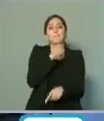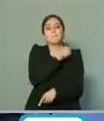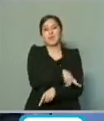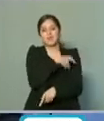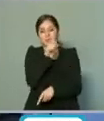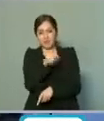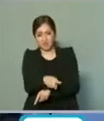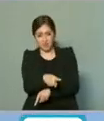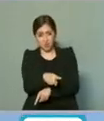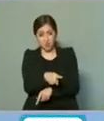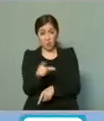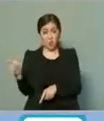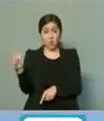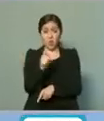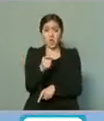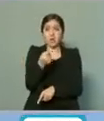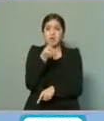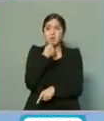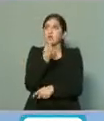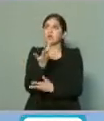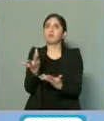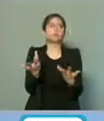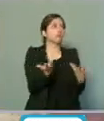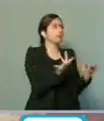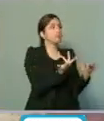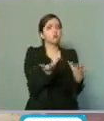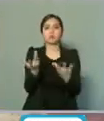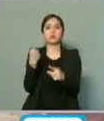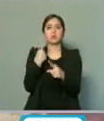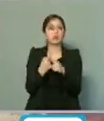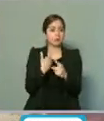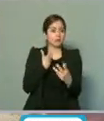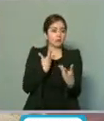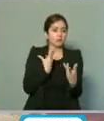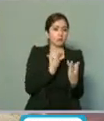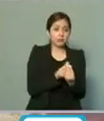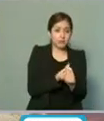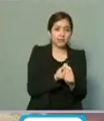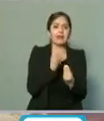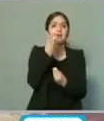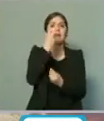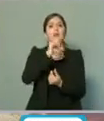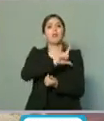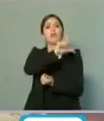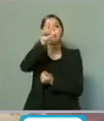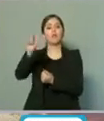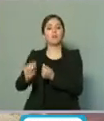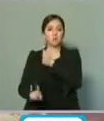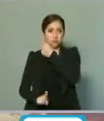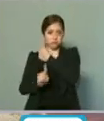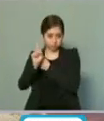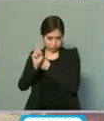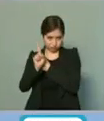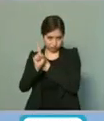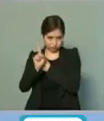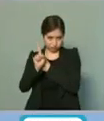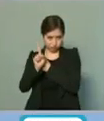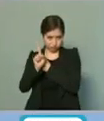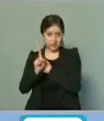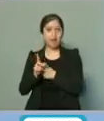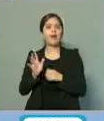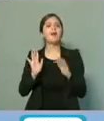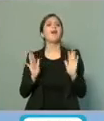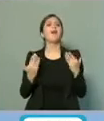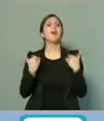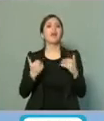porque el problema es cuando el niño no tiene con quien hacer un apego permanente, eso es lo que hace daño. O sea, si hay lo que